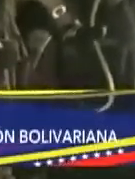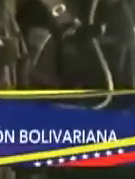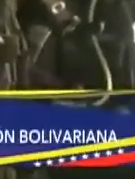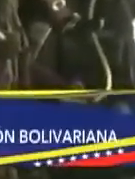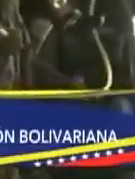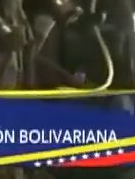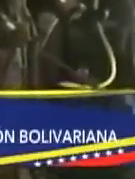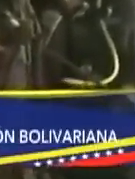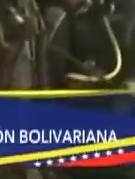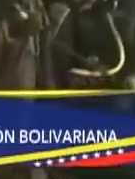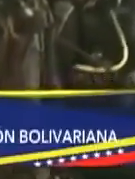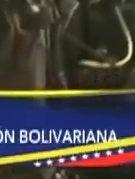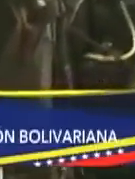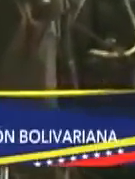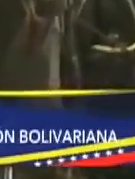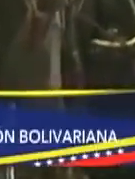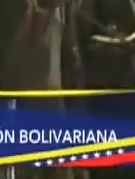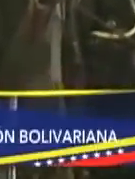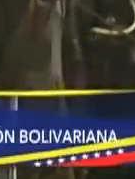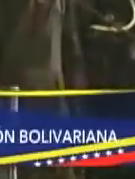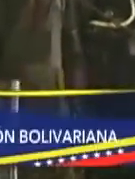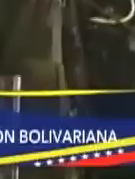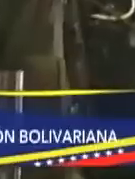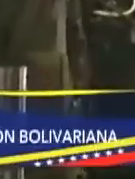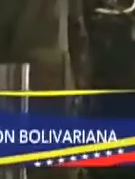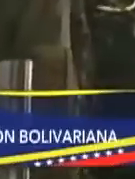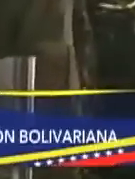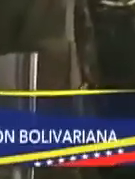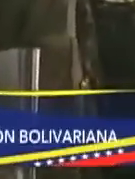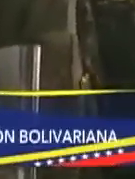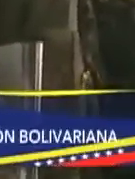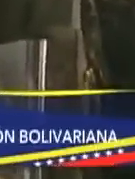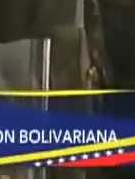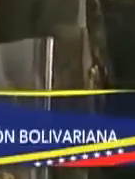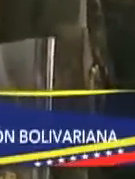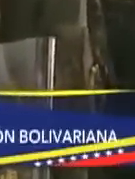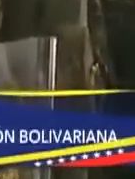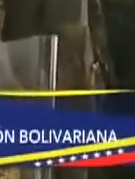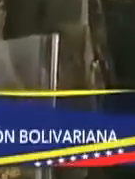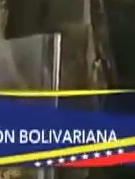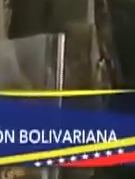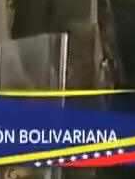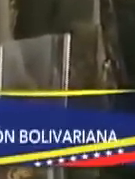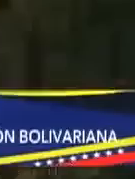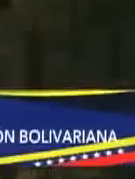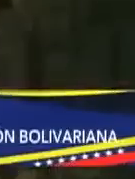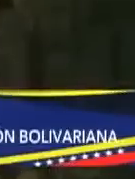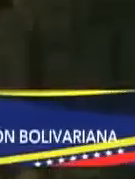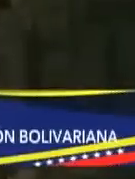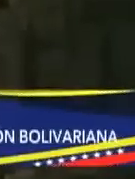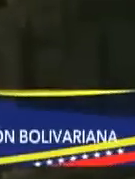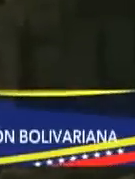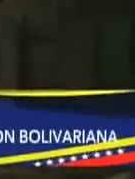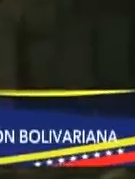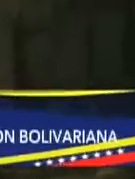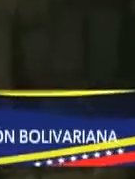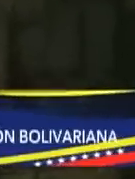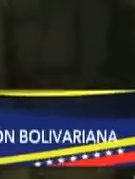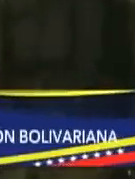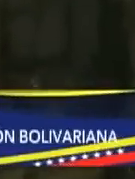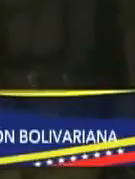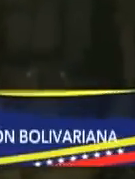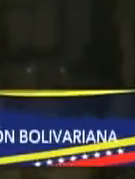tradicionales Acción Democrática y COPEI. En las presidenciales de 1998, el líder revolucionario